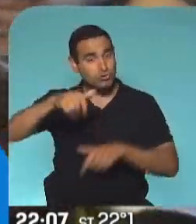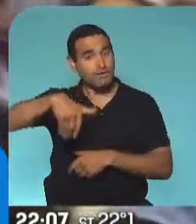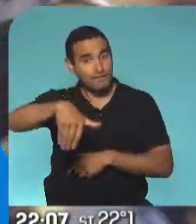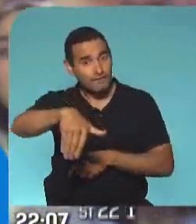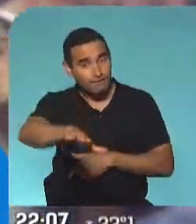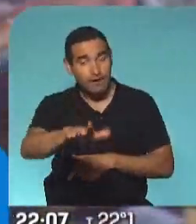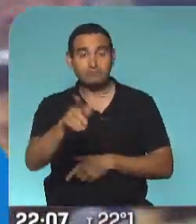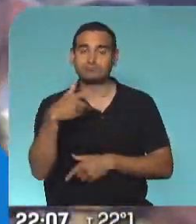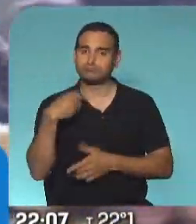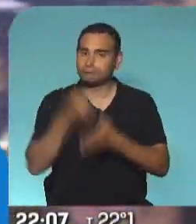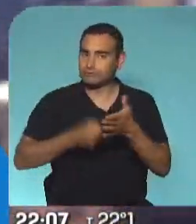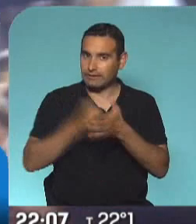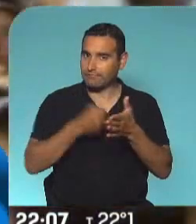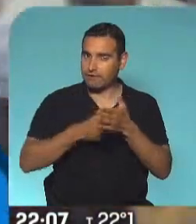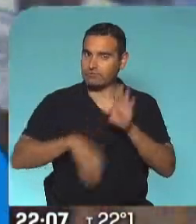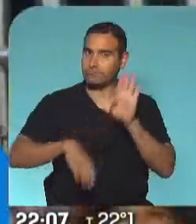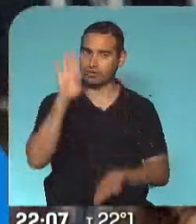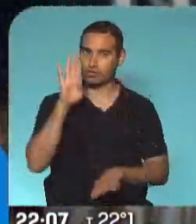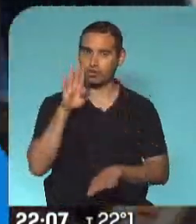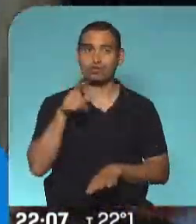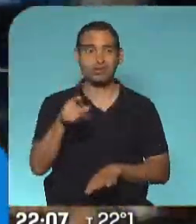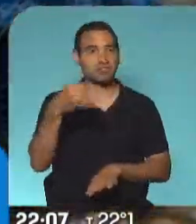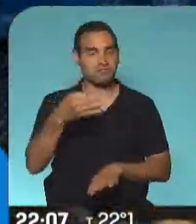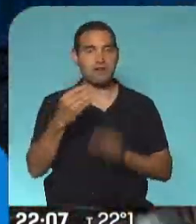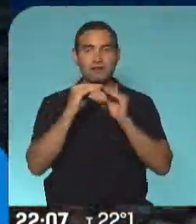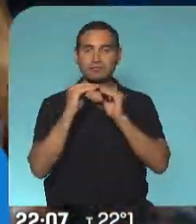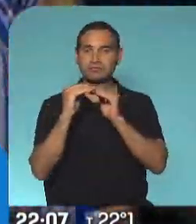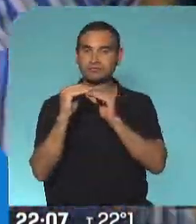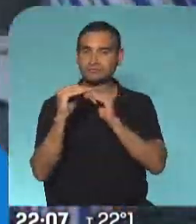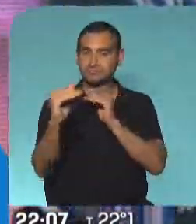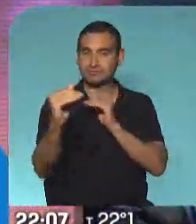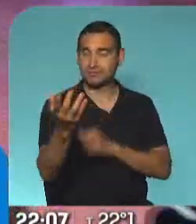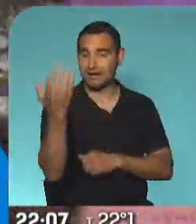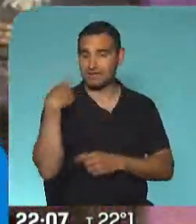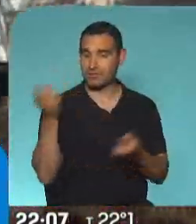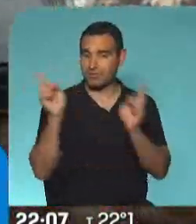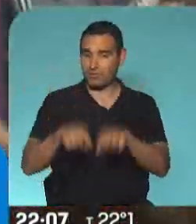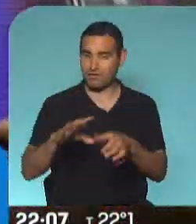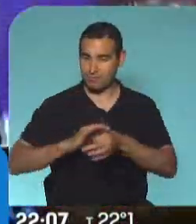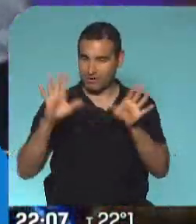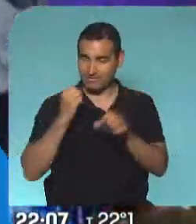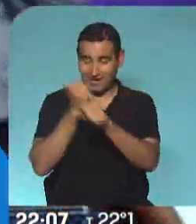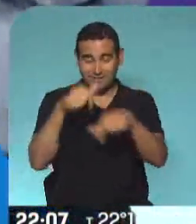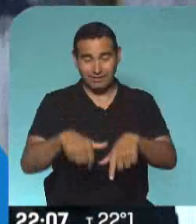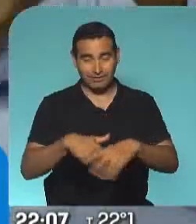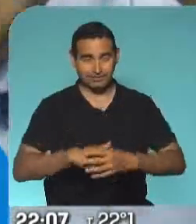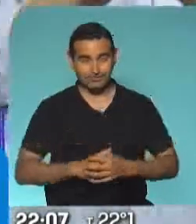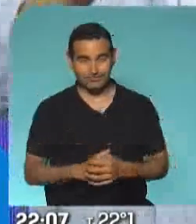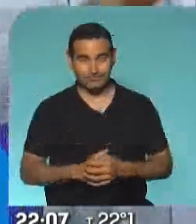de los mayores desafíos para su tan elogiada estabilidad desde el regreso de la democracia.